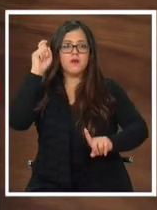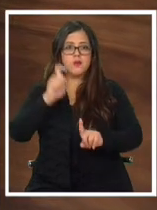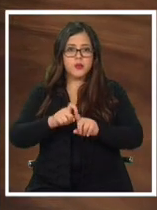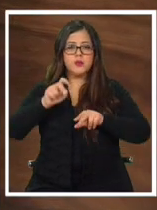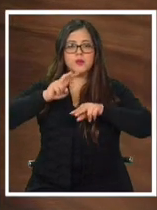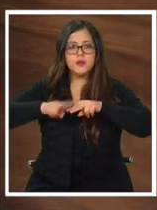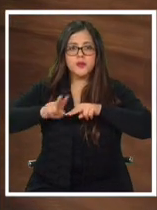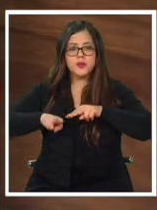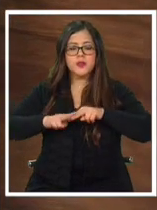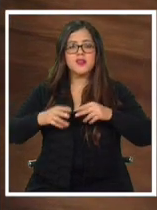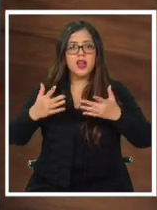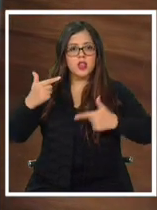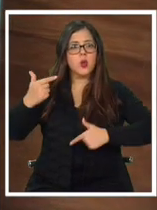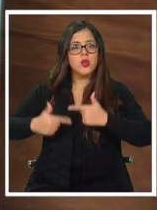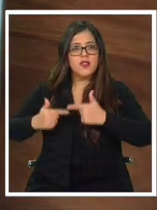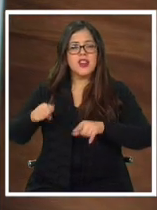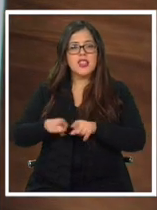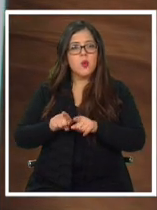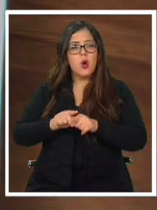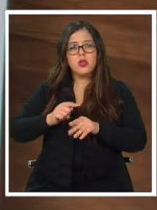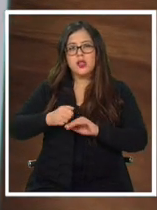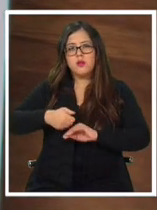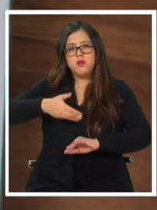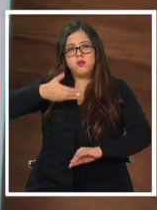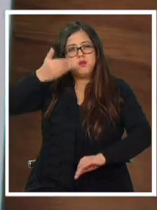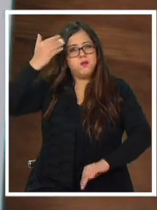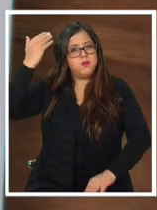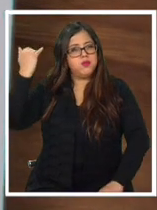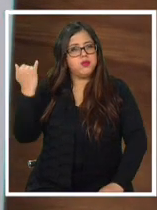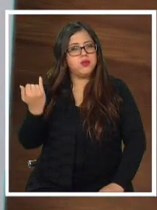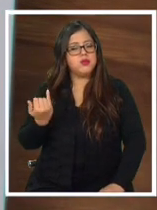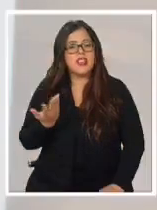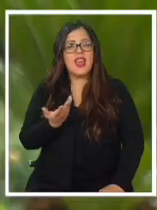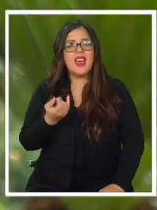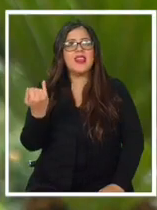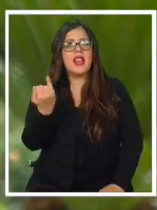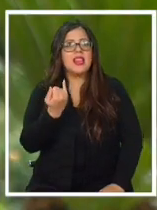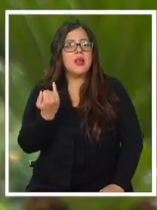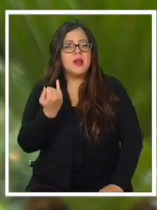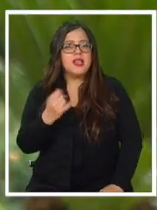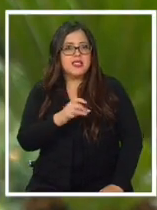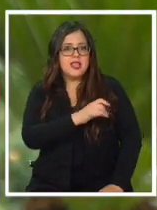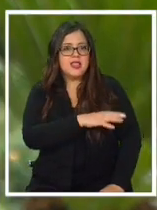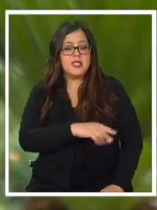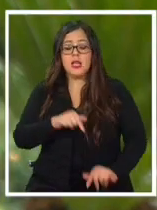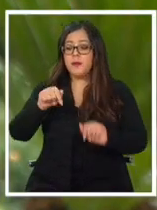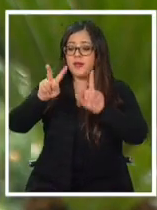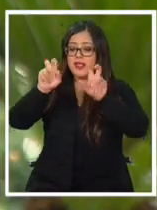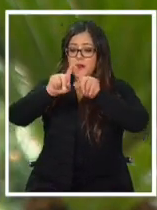de reparación de un debate que viene desde los tiempos de la independencia de Chile. Las tierras indígenas fueron